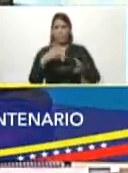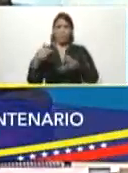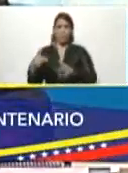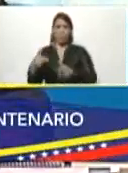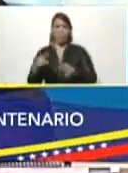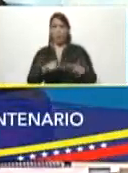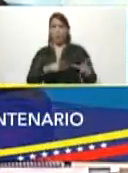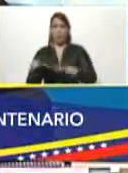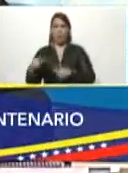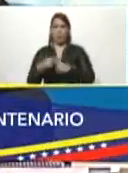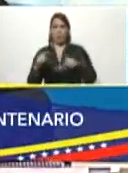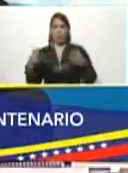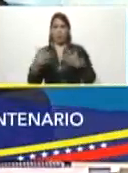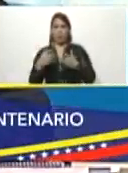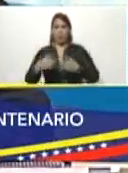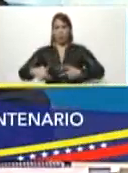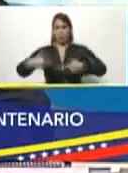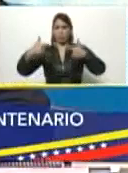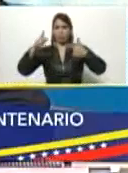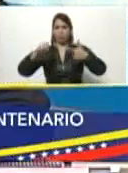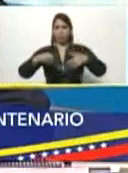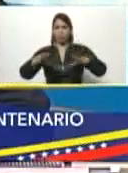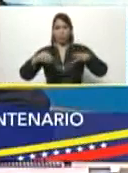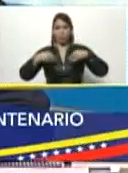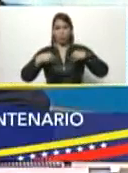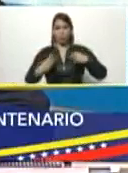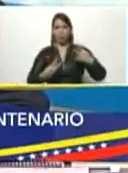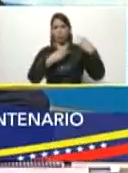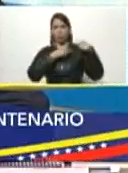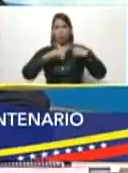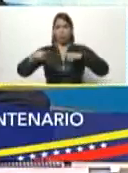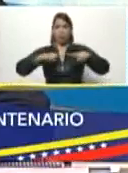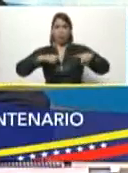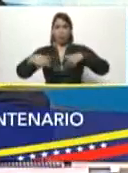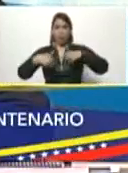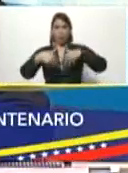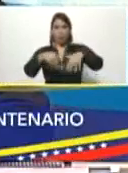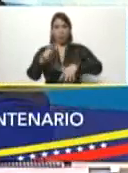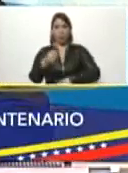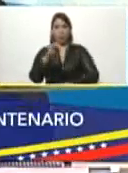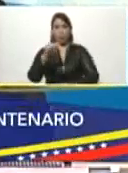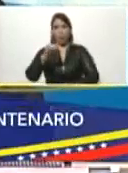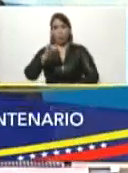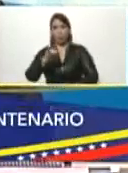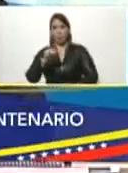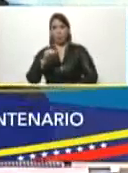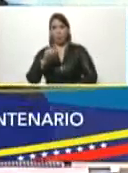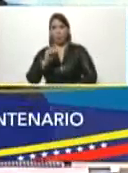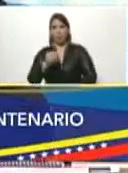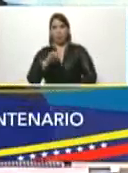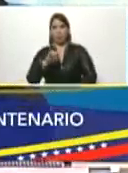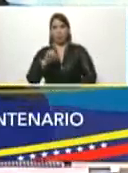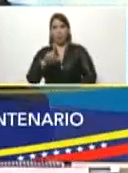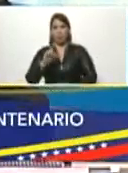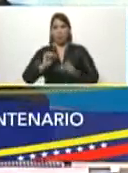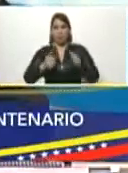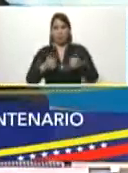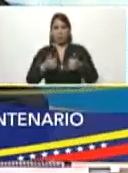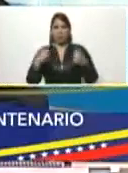guerra. Y asume el mando del ejército de Guayaquil e inicia la campaña de liberación de